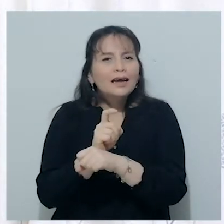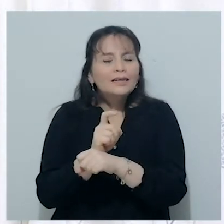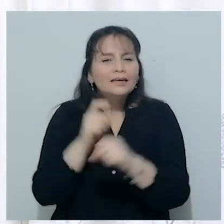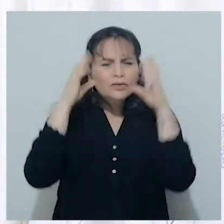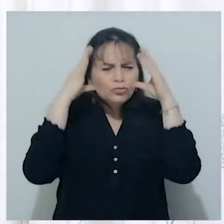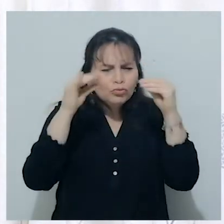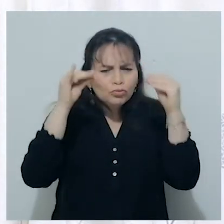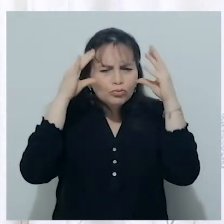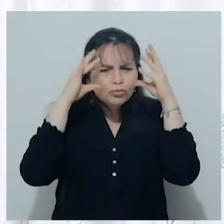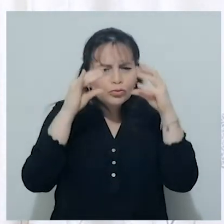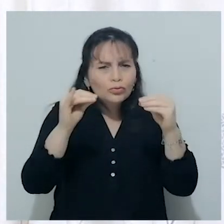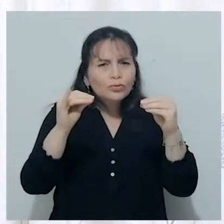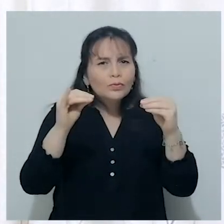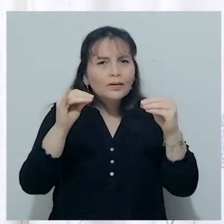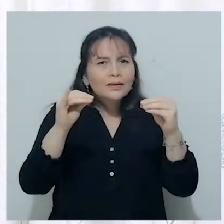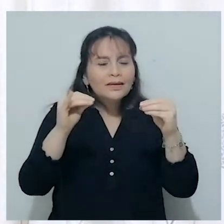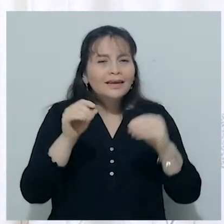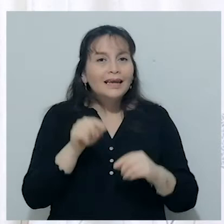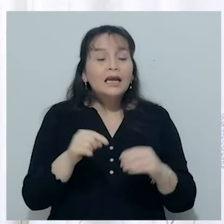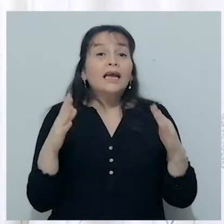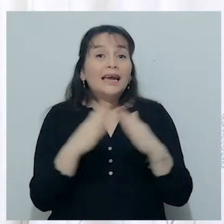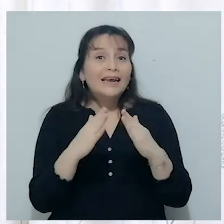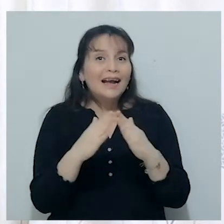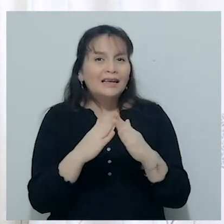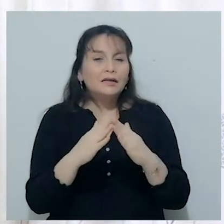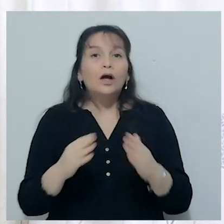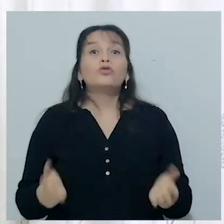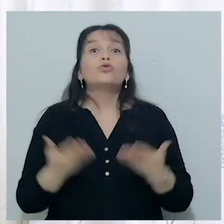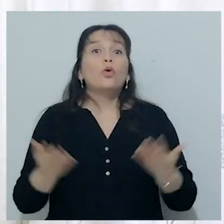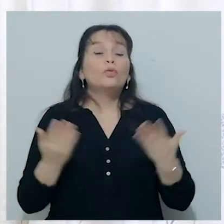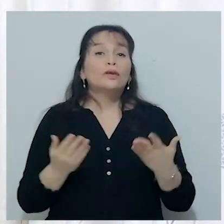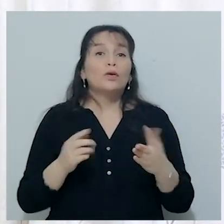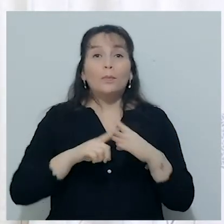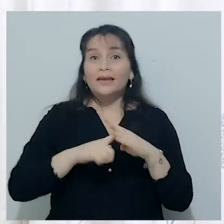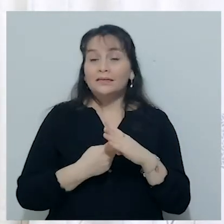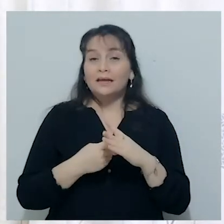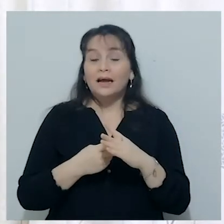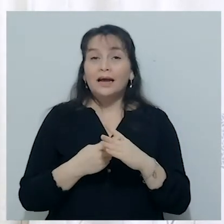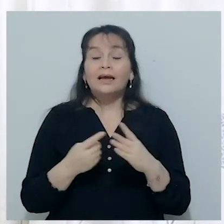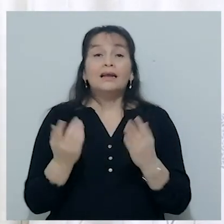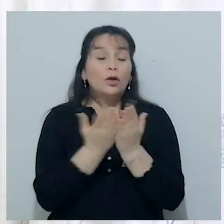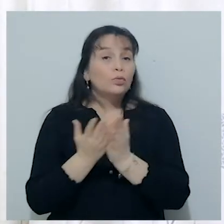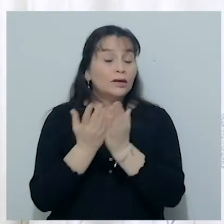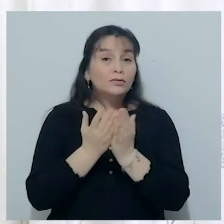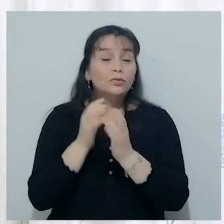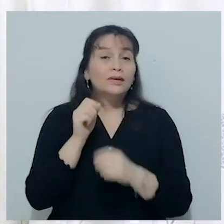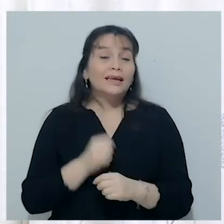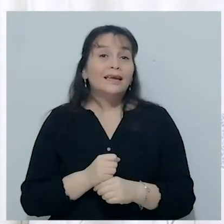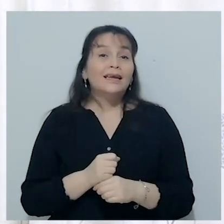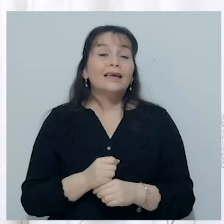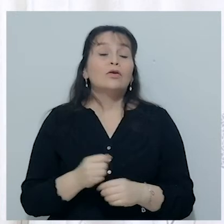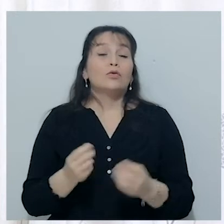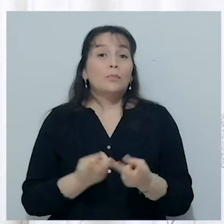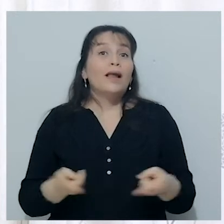manera espontánea en la que se puede instruir. Todo esto tiene cabida en el hogar. ¿Dónde comienza la